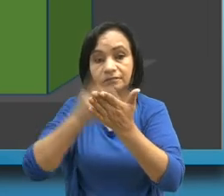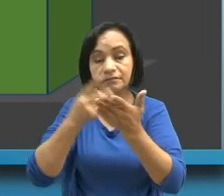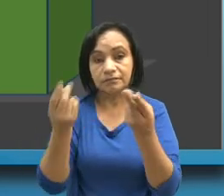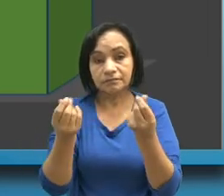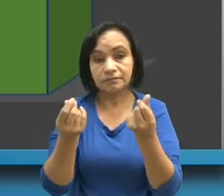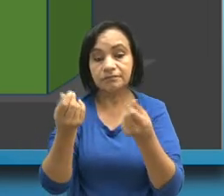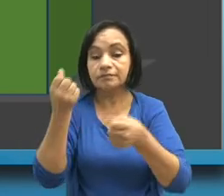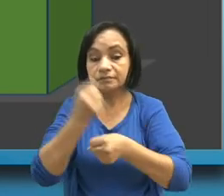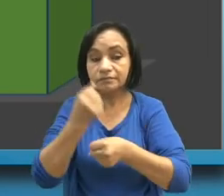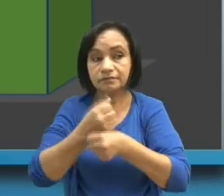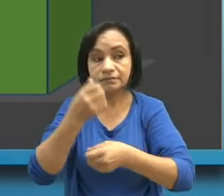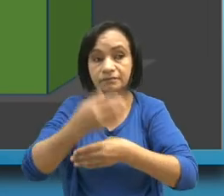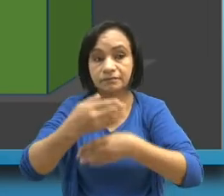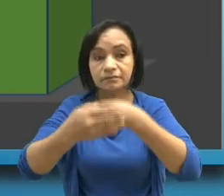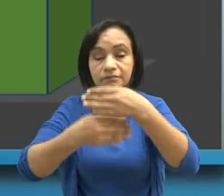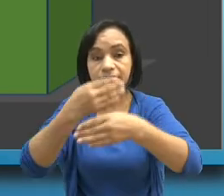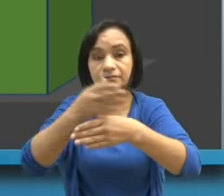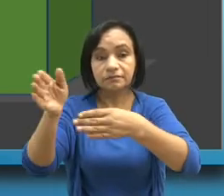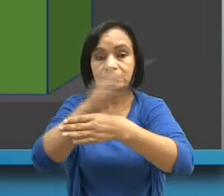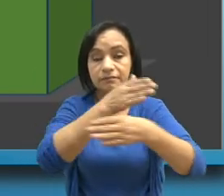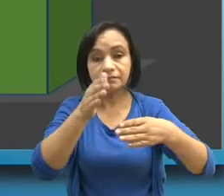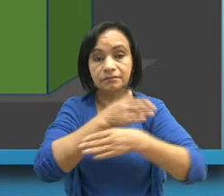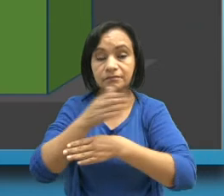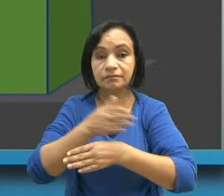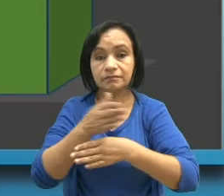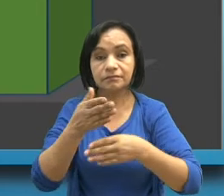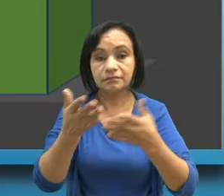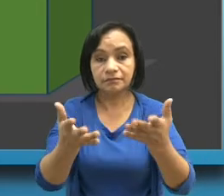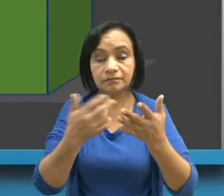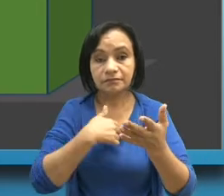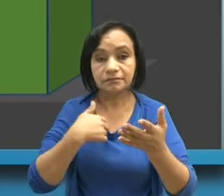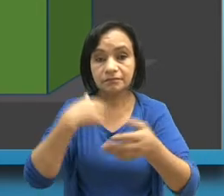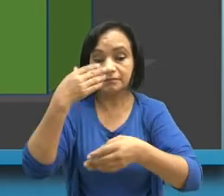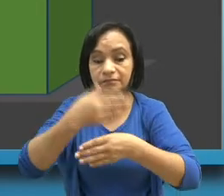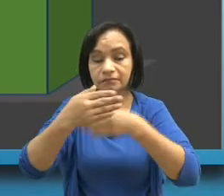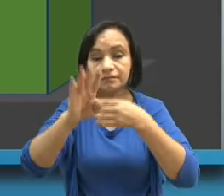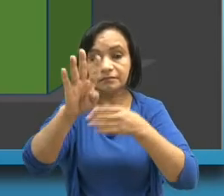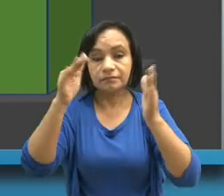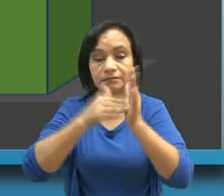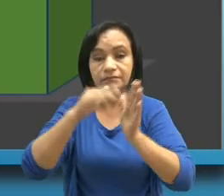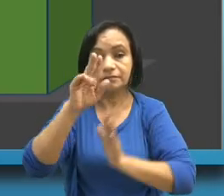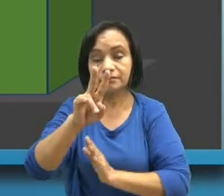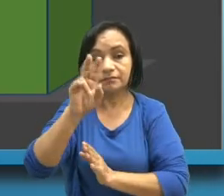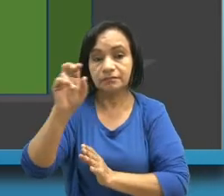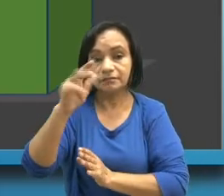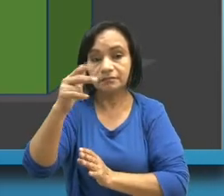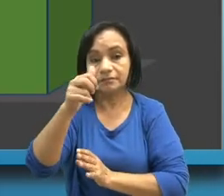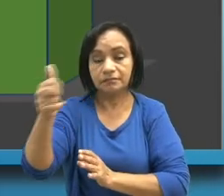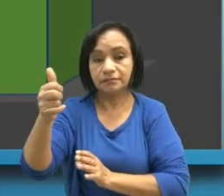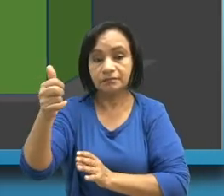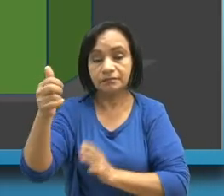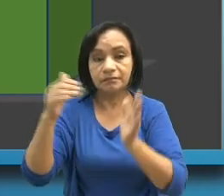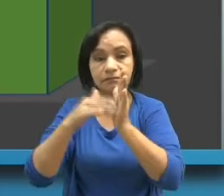ejecución de obras físicas, es decir, se supone y se presupuesta que nosotros vamos a ejecutar 4.286 millones